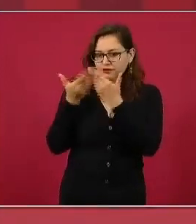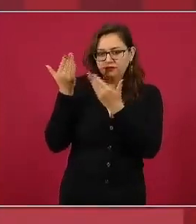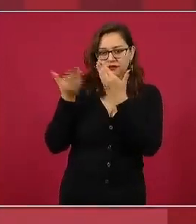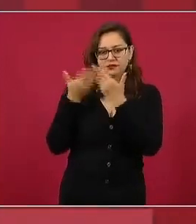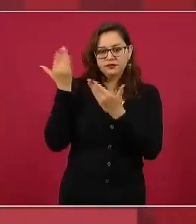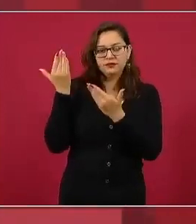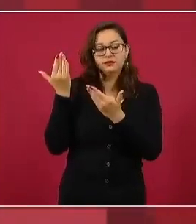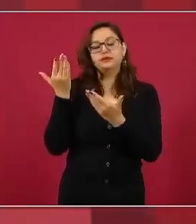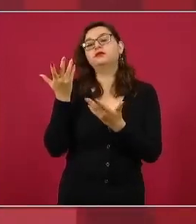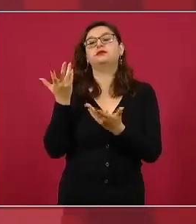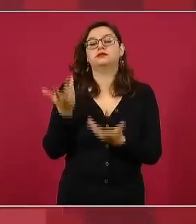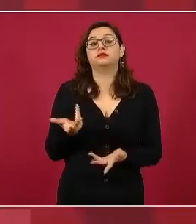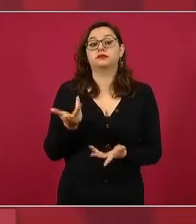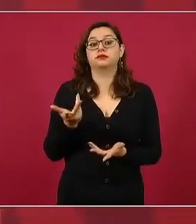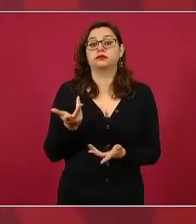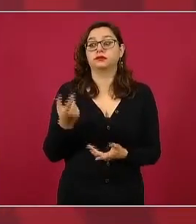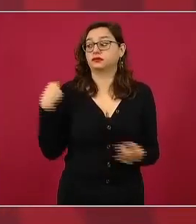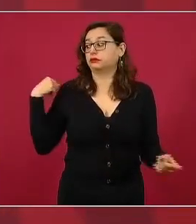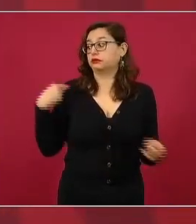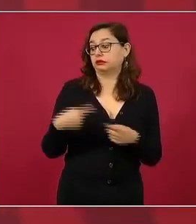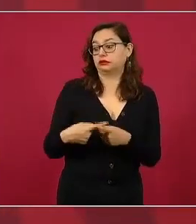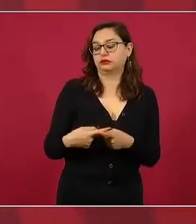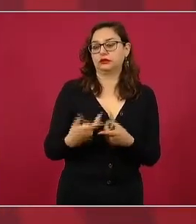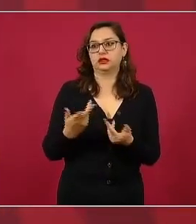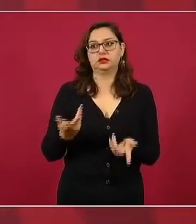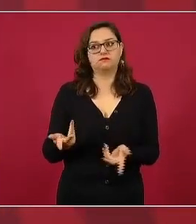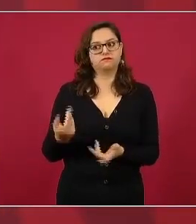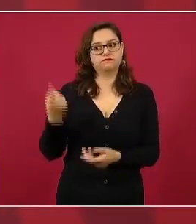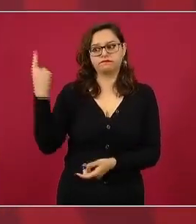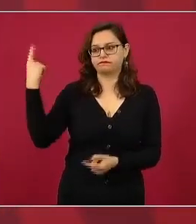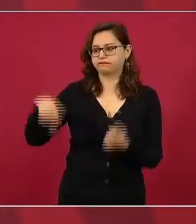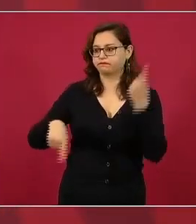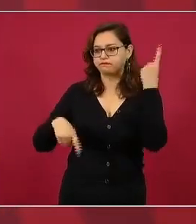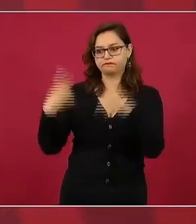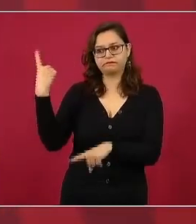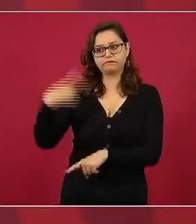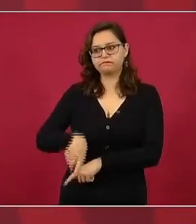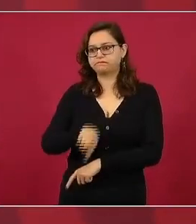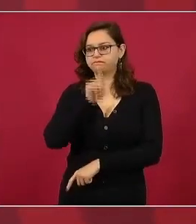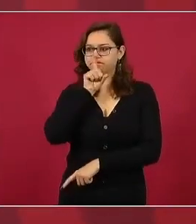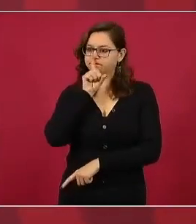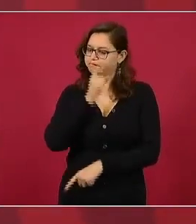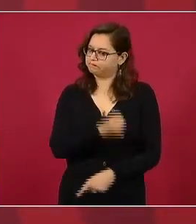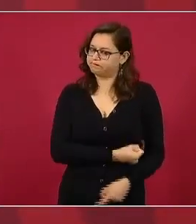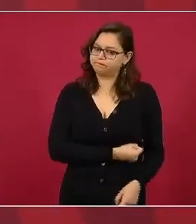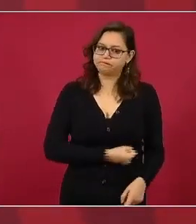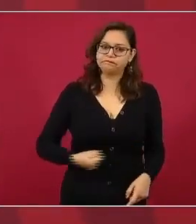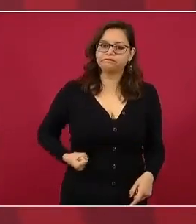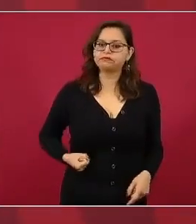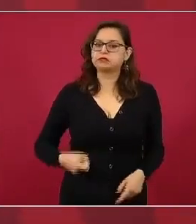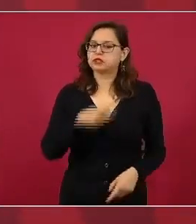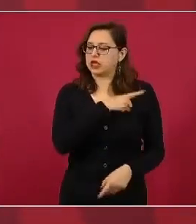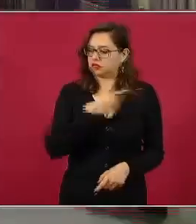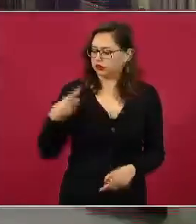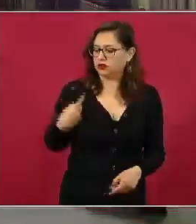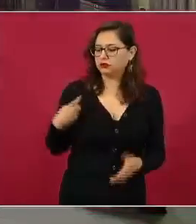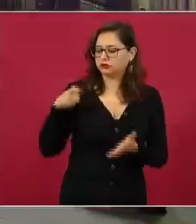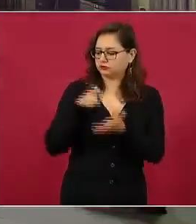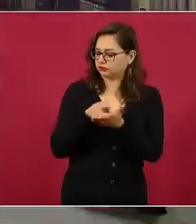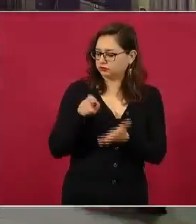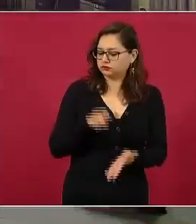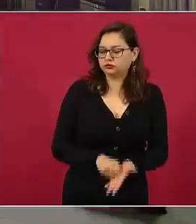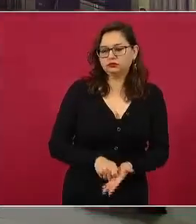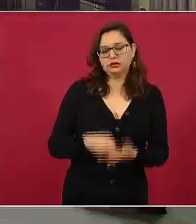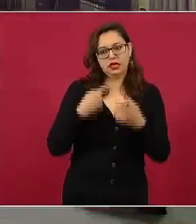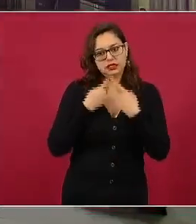les apretaron a todos y me mandaron a decir algunos de que ya les pedían de